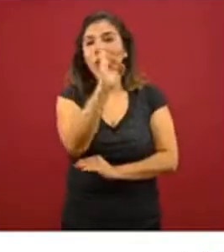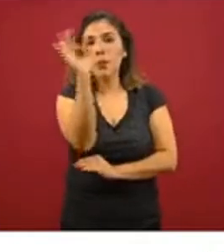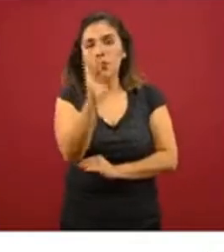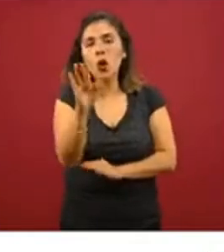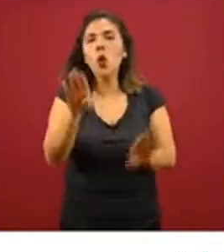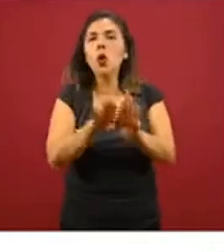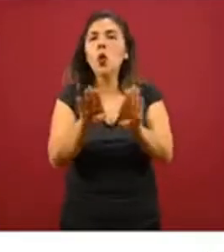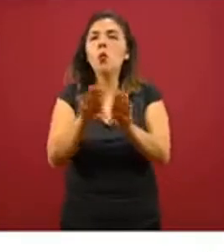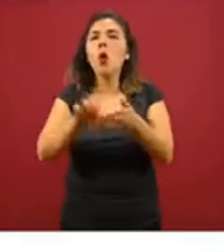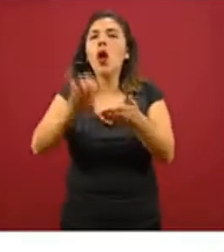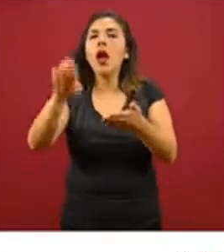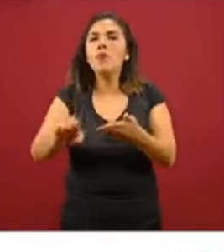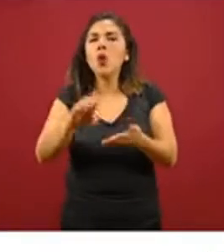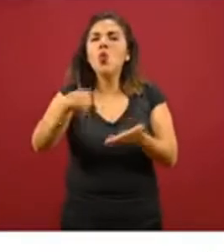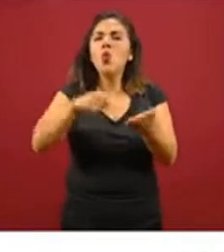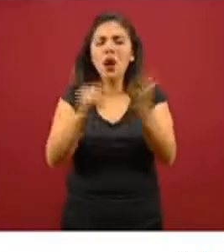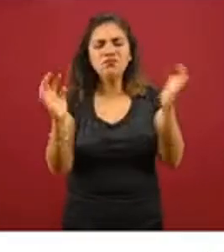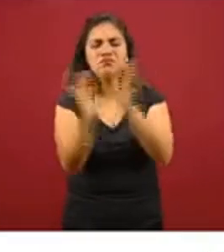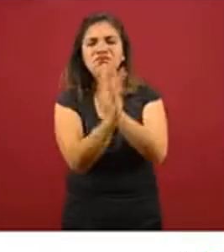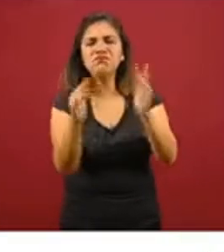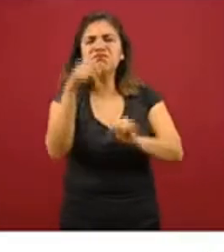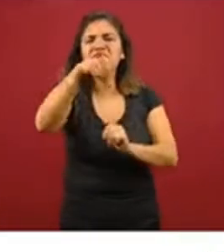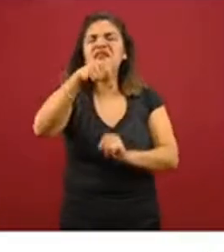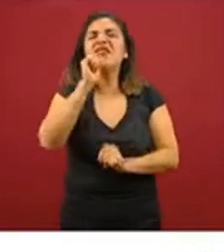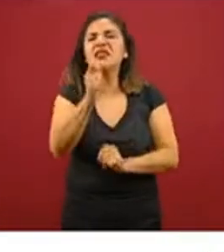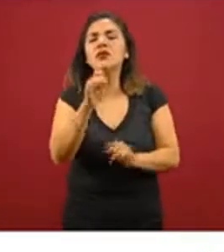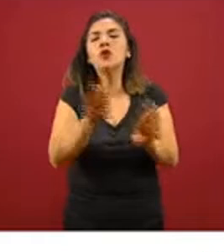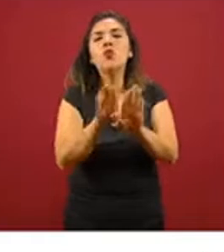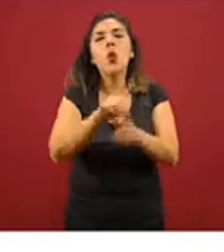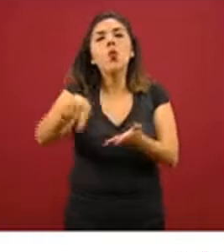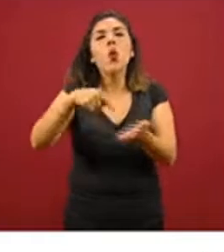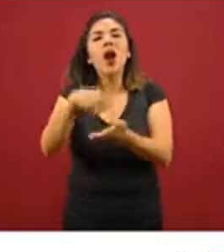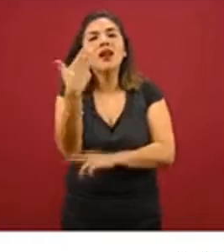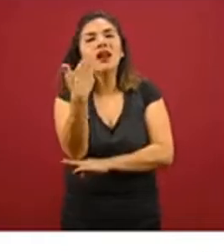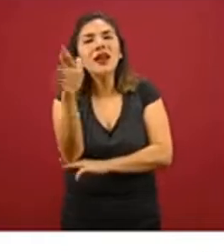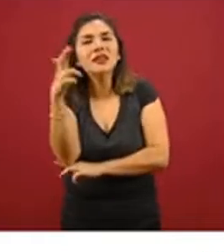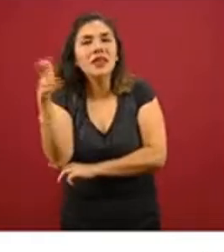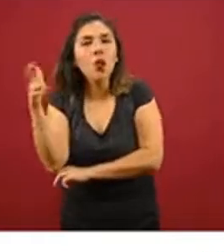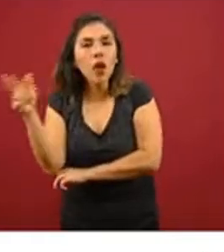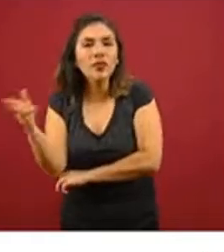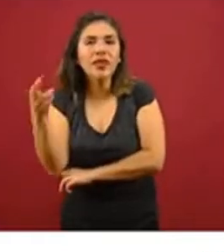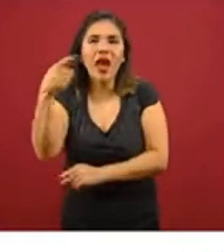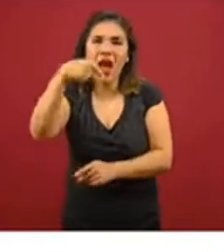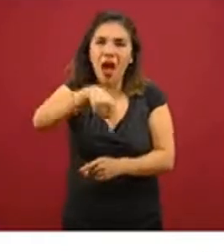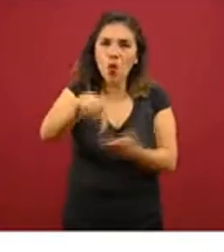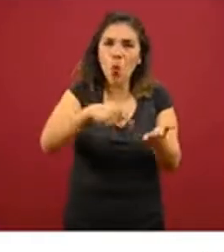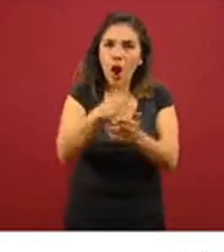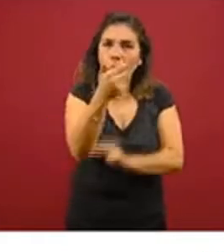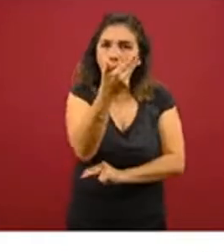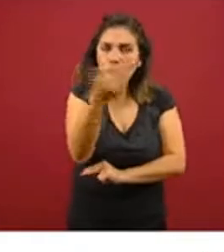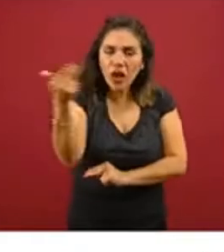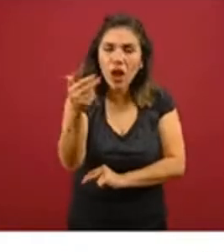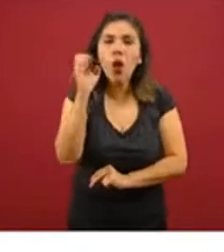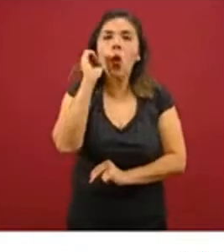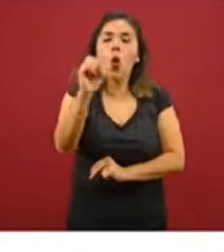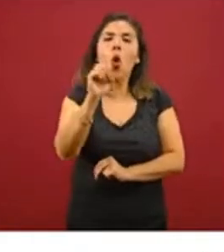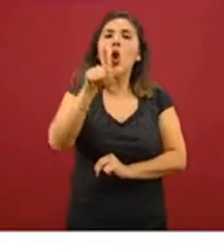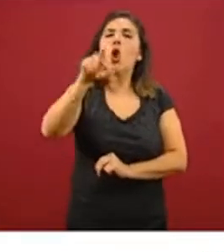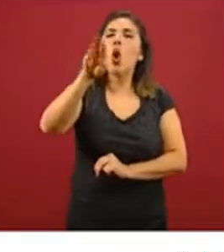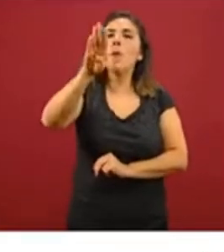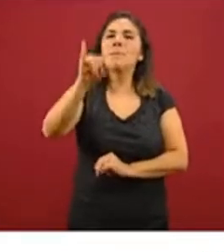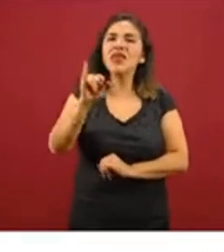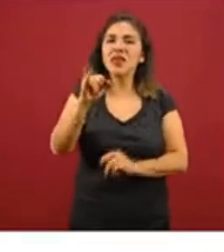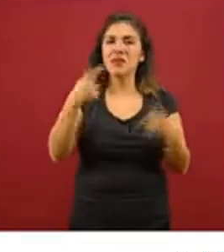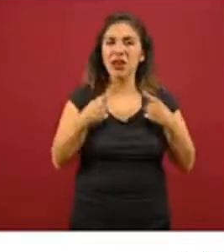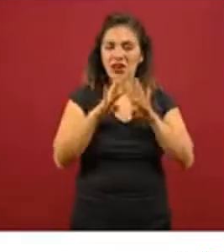referimos precisamente a lo que sería, por ejemplo, el restaurante del hotel o las áreas del lobby o otras